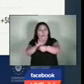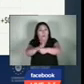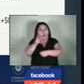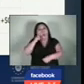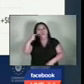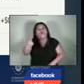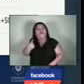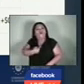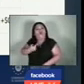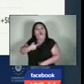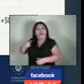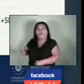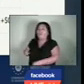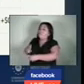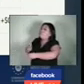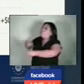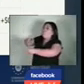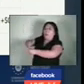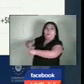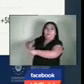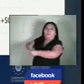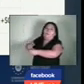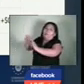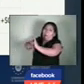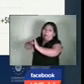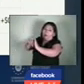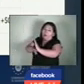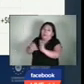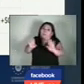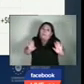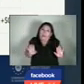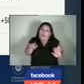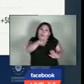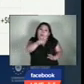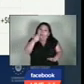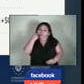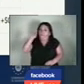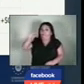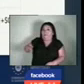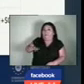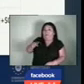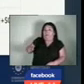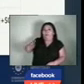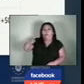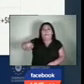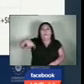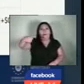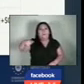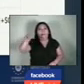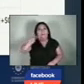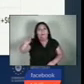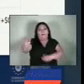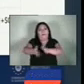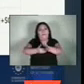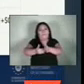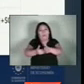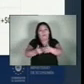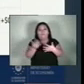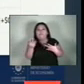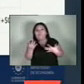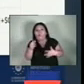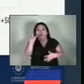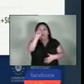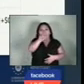obviamente es menor el costo pero como les repito estos precios vigentes a partir de mañana y por los próximos 15 días es decir